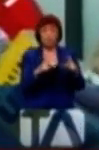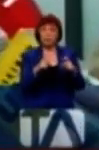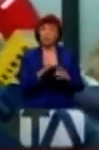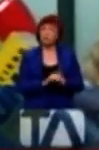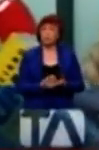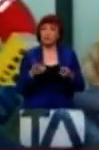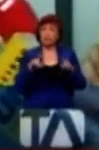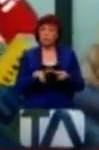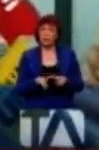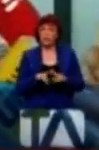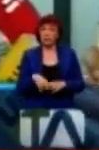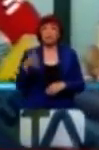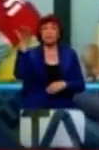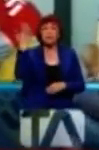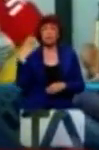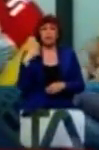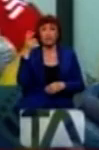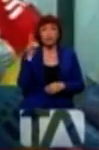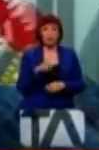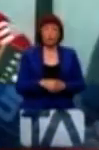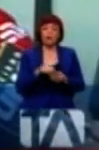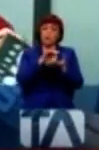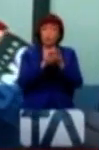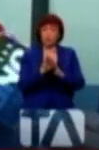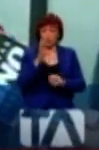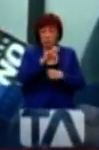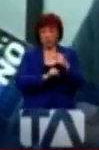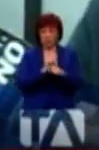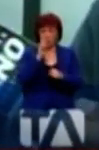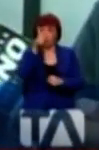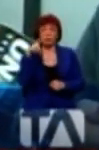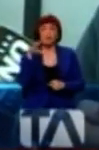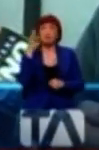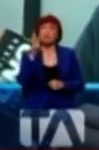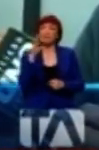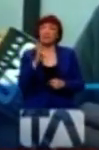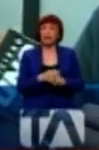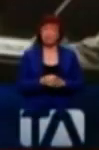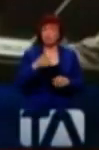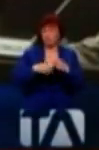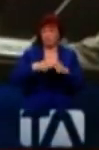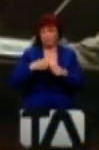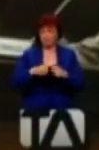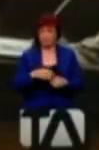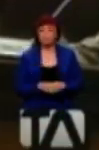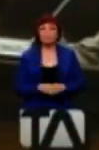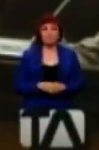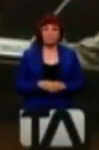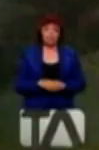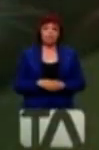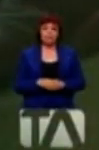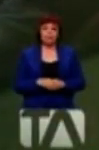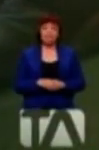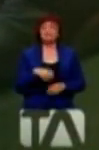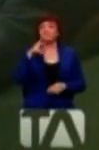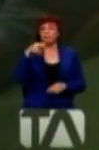parcial del 13 de noviembre del 2016 y por lo tanto ni siquiera está ejecutoriado. Este es el mismo laudo que se presentó